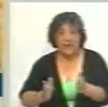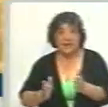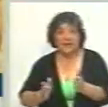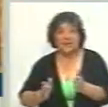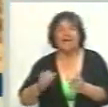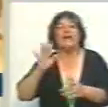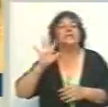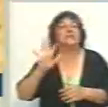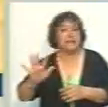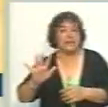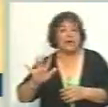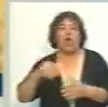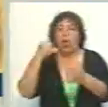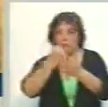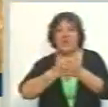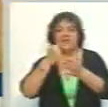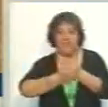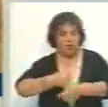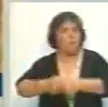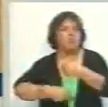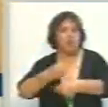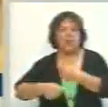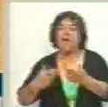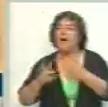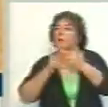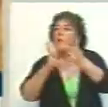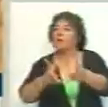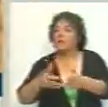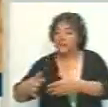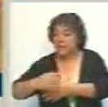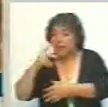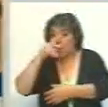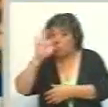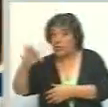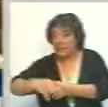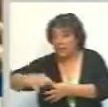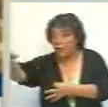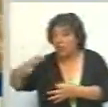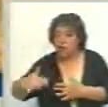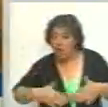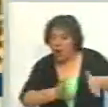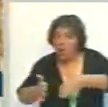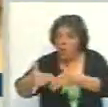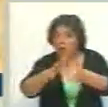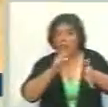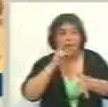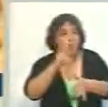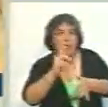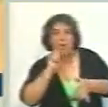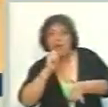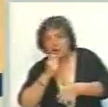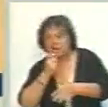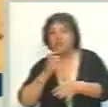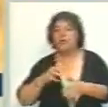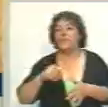y hace 5 estamos haciendo el desafío. ¿Qué se puede adelantar del recorrido, del circuito, qué sí atractivos ofrecerá?